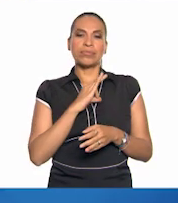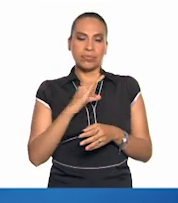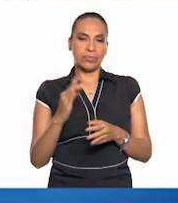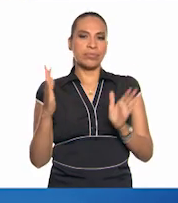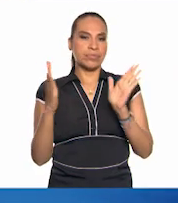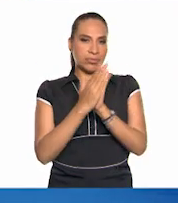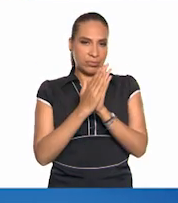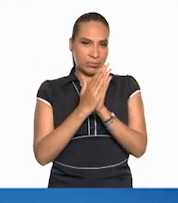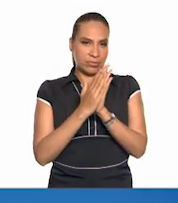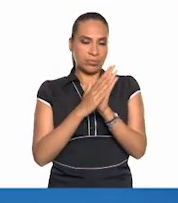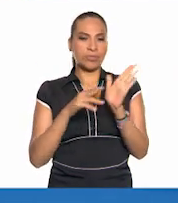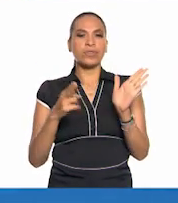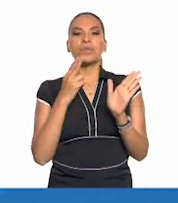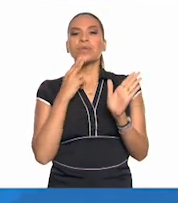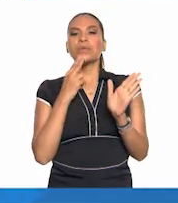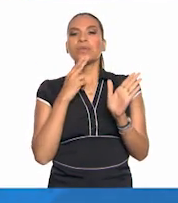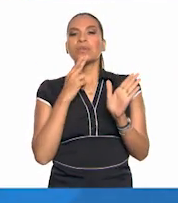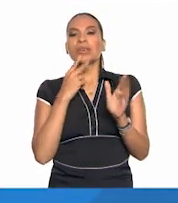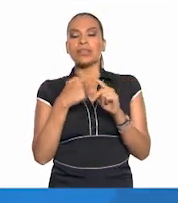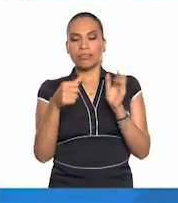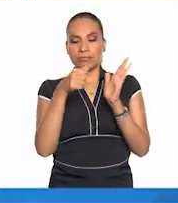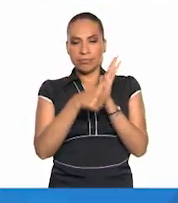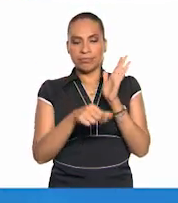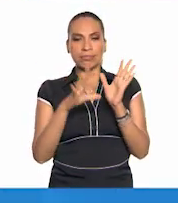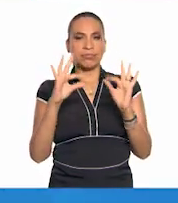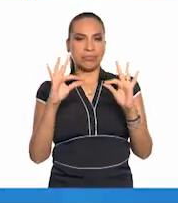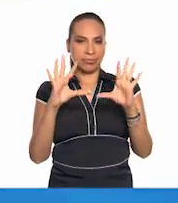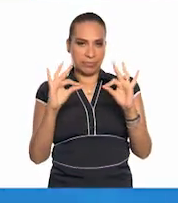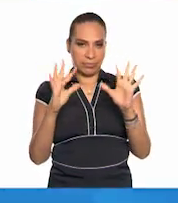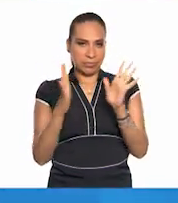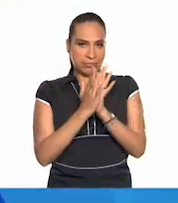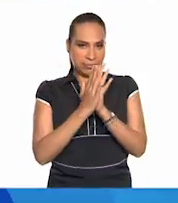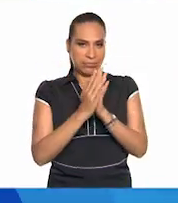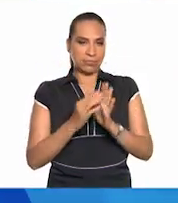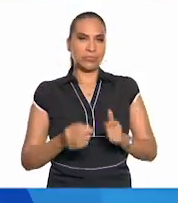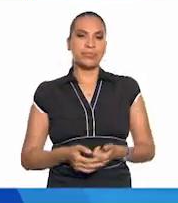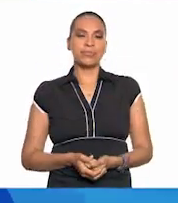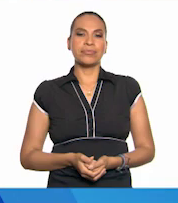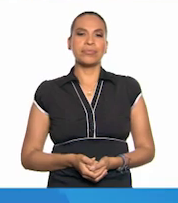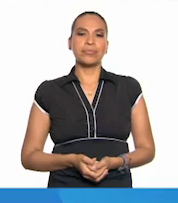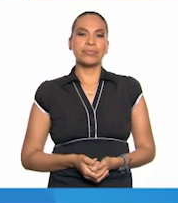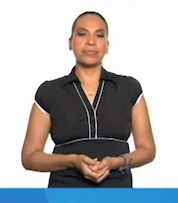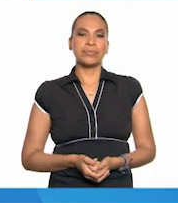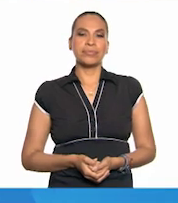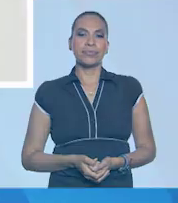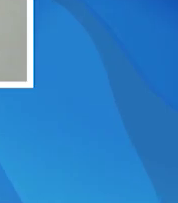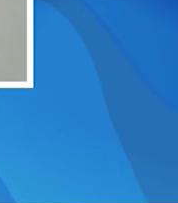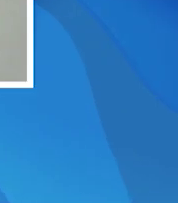a pegarla utilizando nuestra cinta o nuestro pegamento.